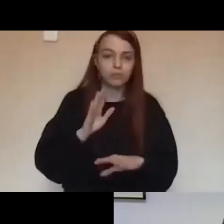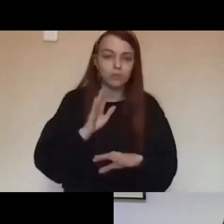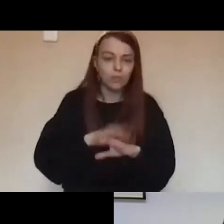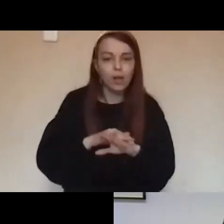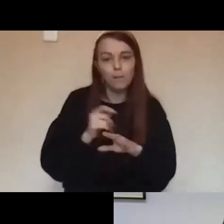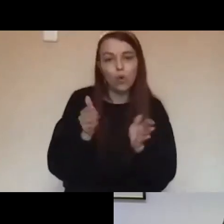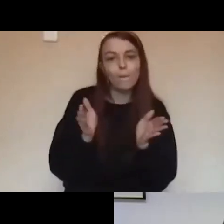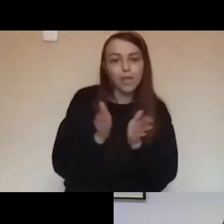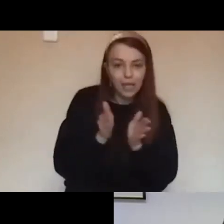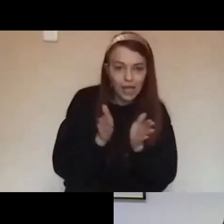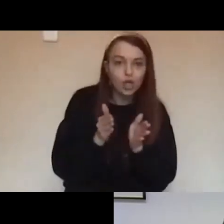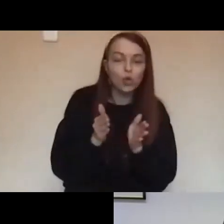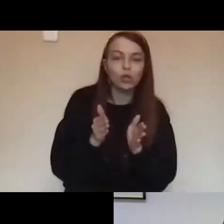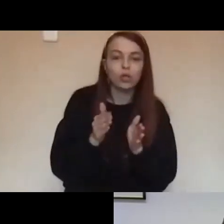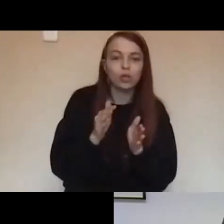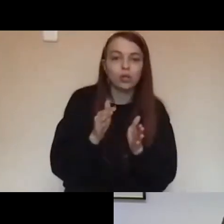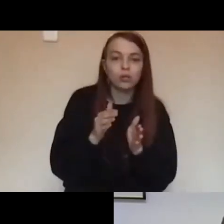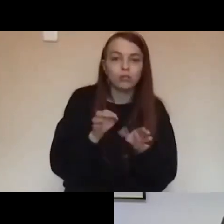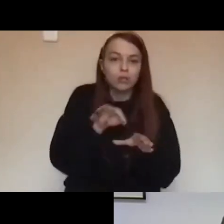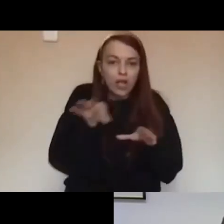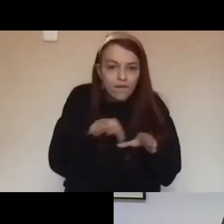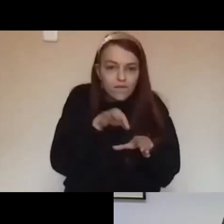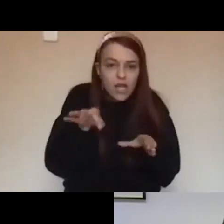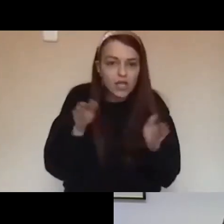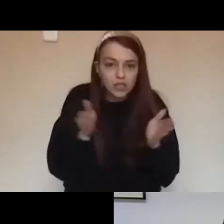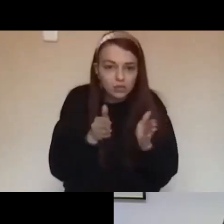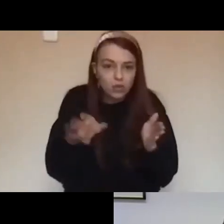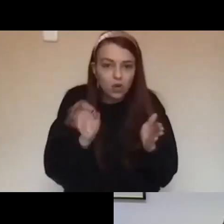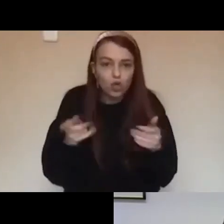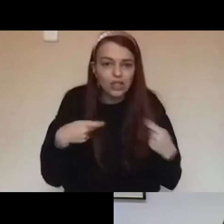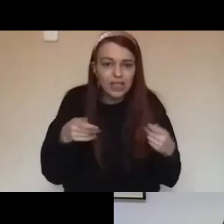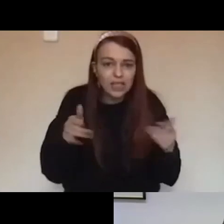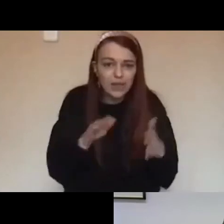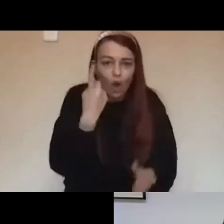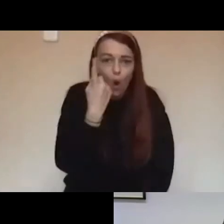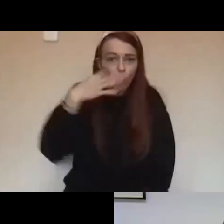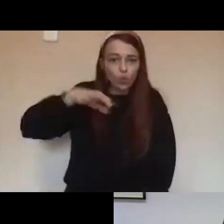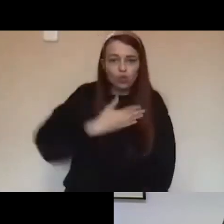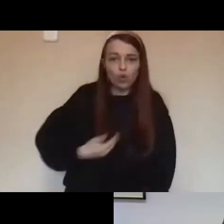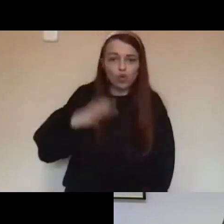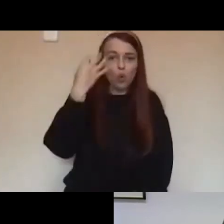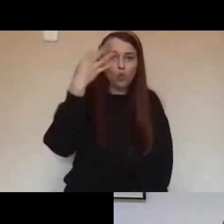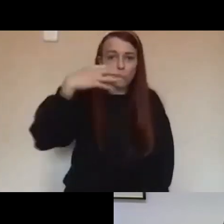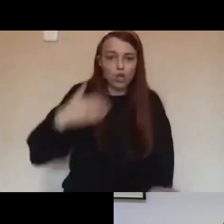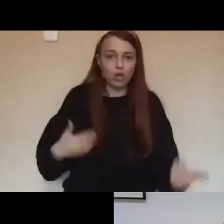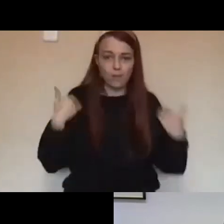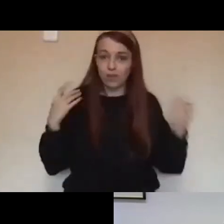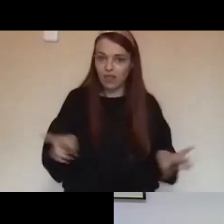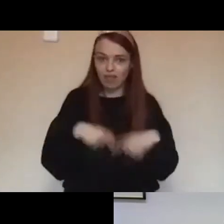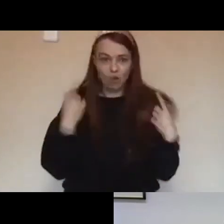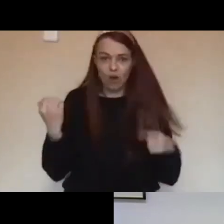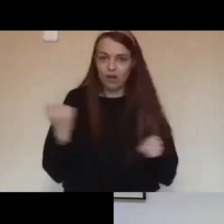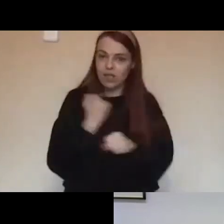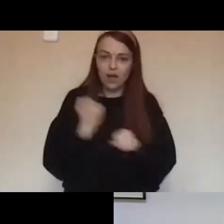pequeño, incluso con los cafés más pequeños o con un solo propietario, un solo responsable, hasta el